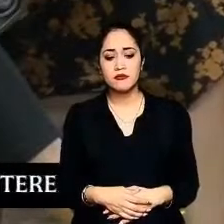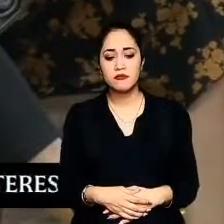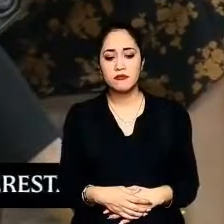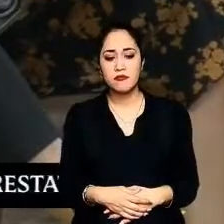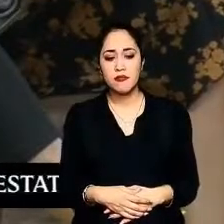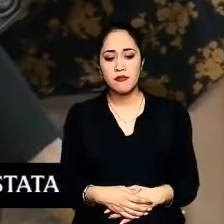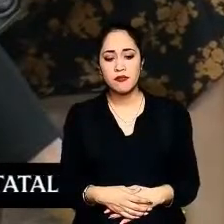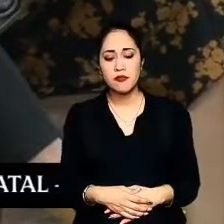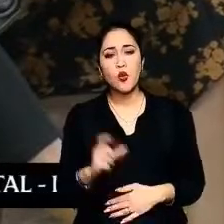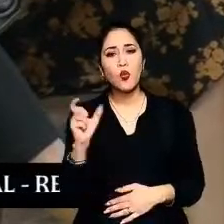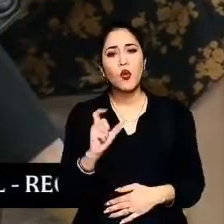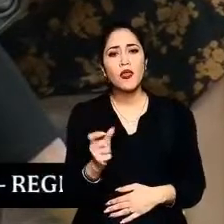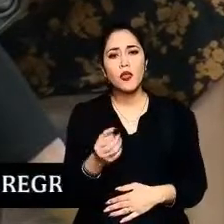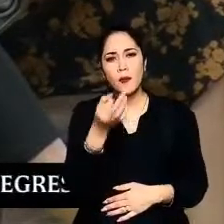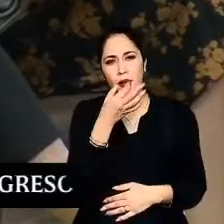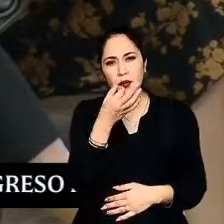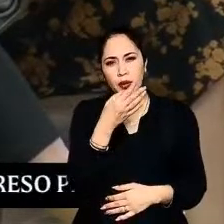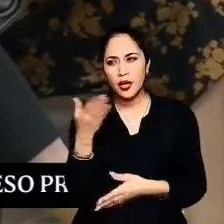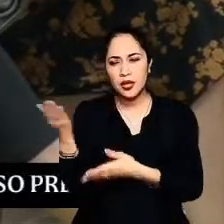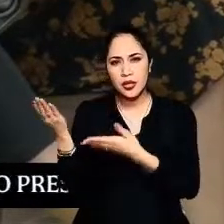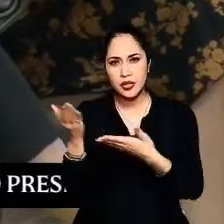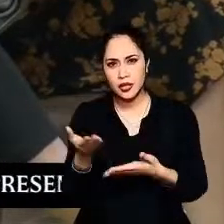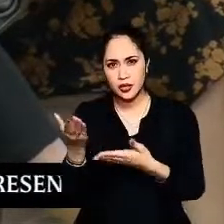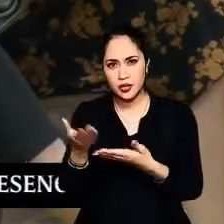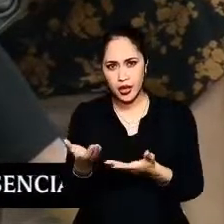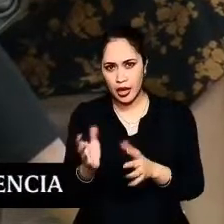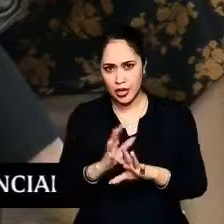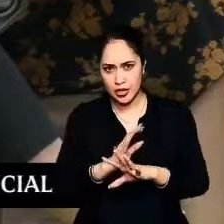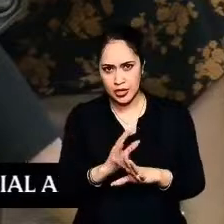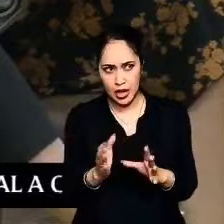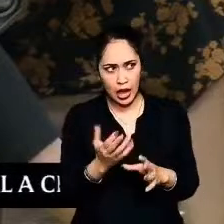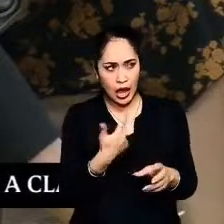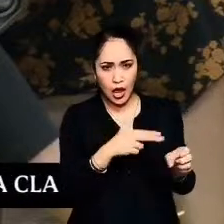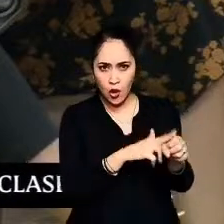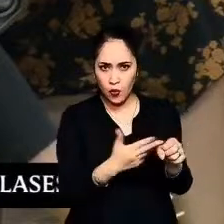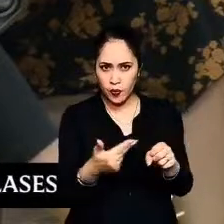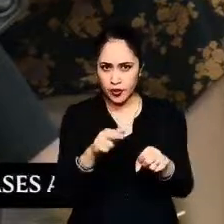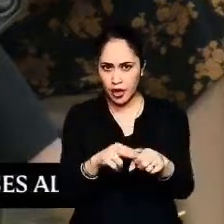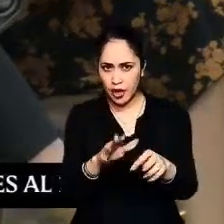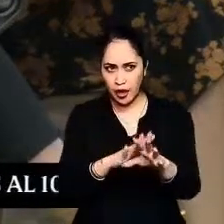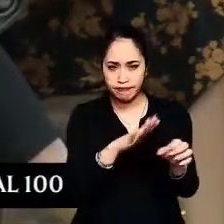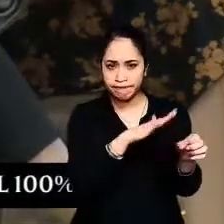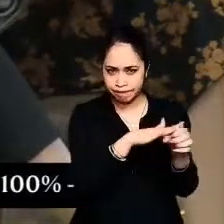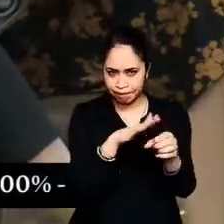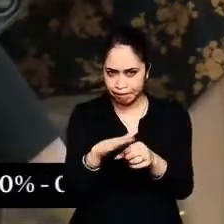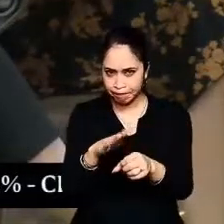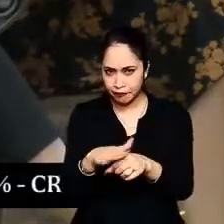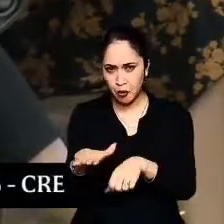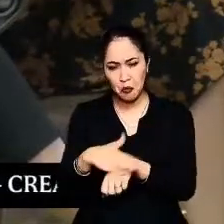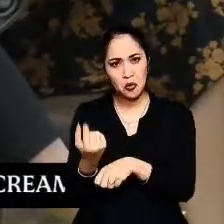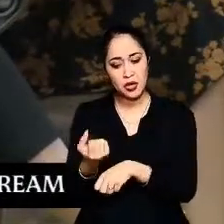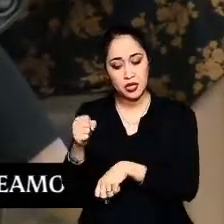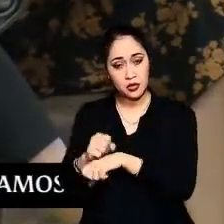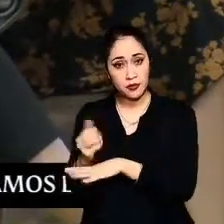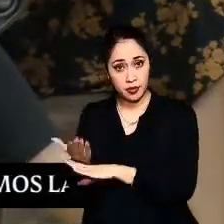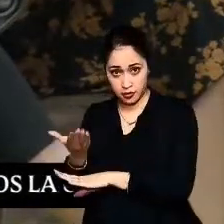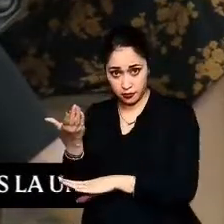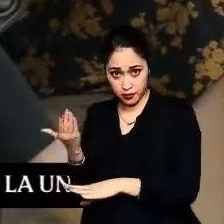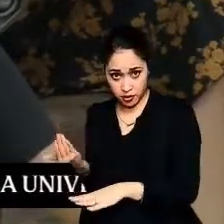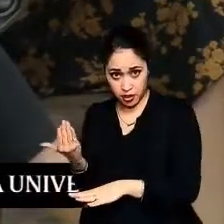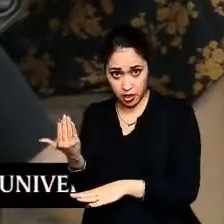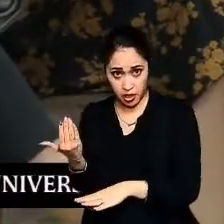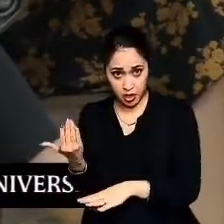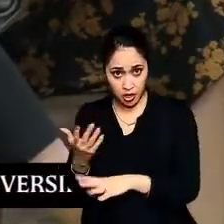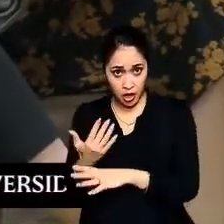Con la llegada de estos medicamentos ya se eliminaría el rezago en los hospitales de Sinaloa, porque la semana pasada Cuen declaraba que se encuentran